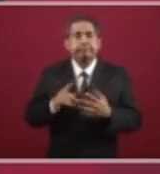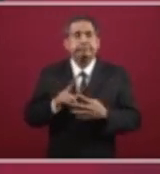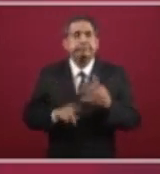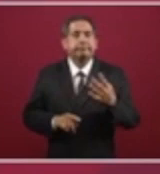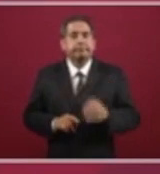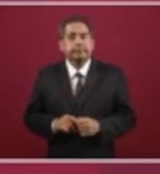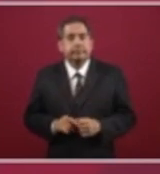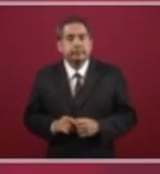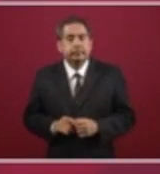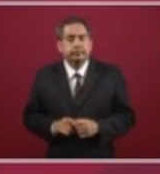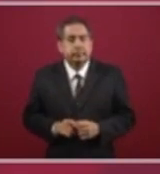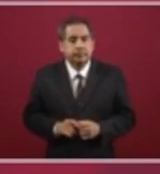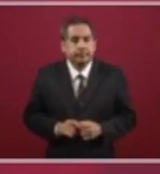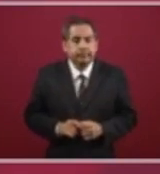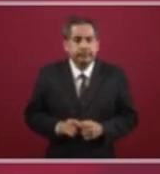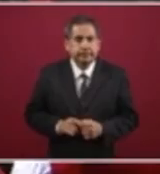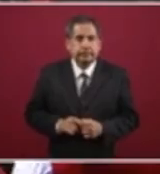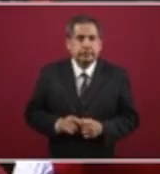el que